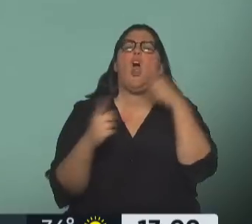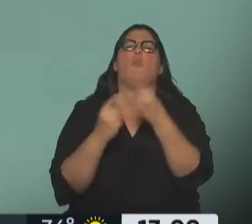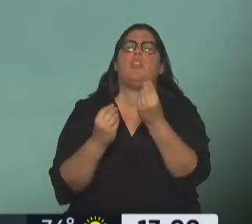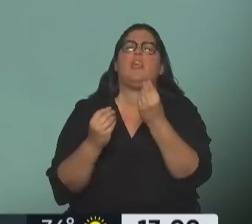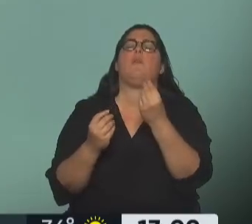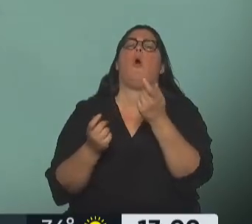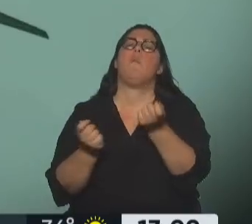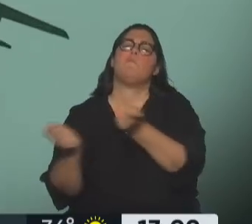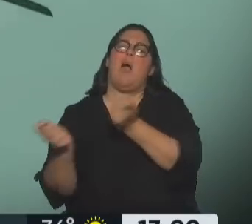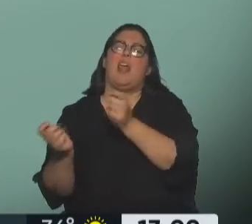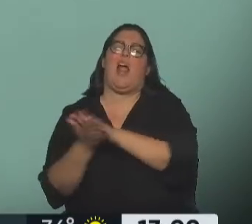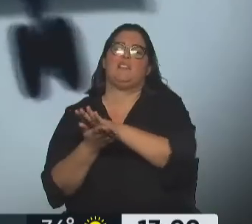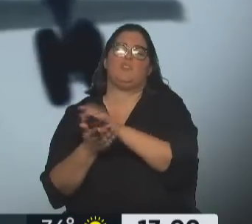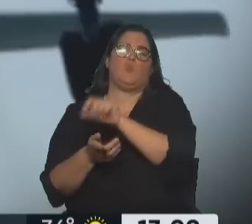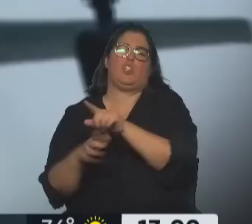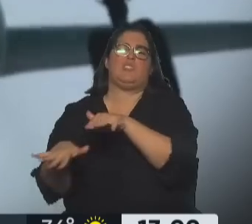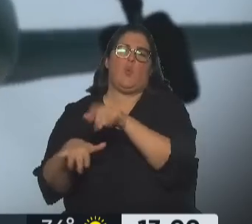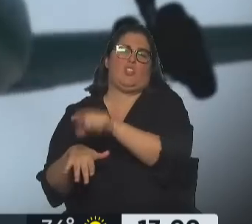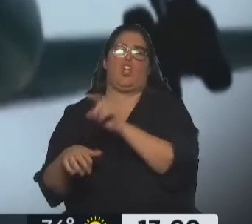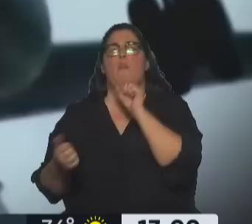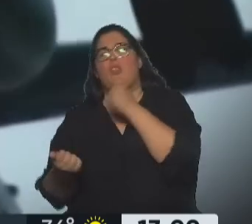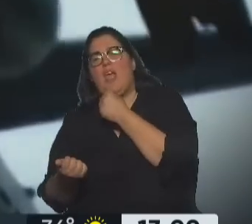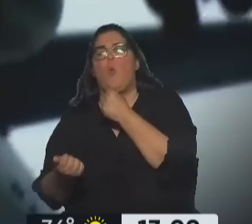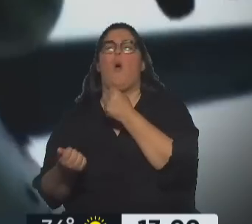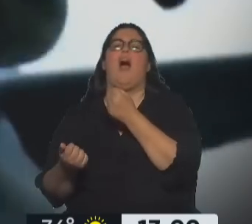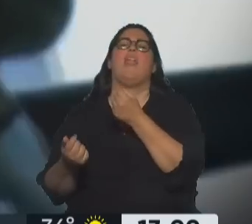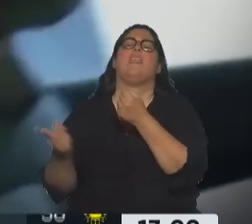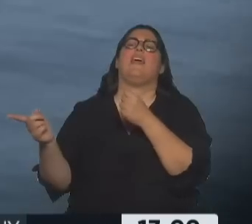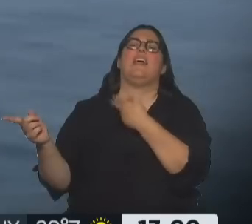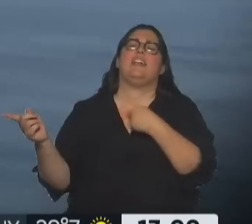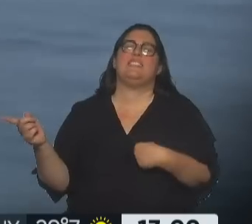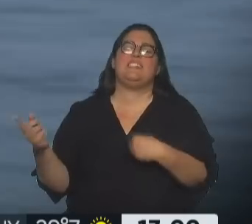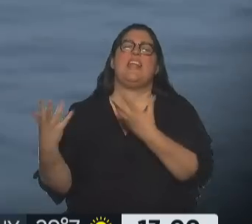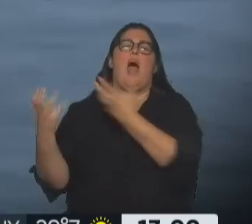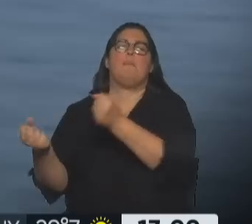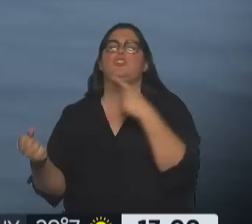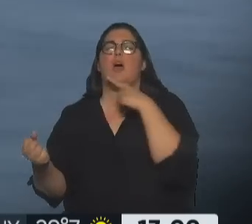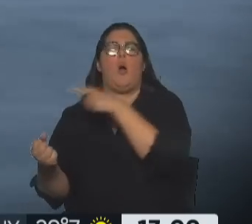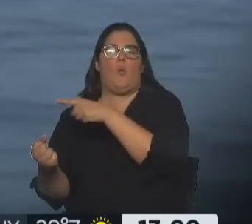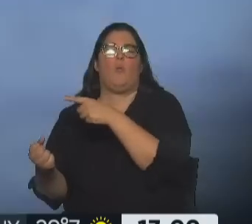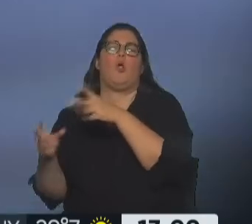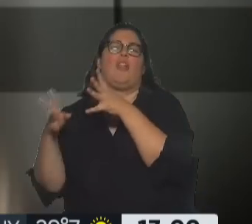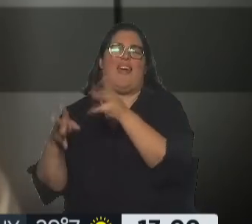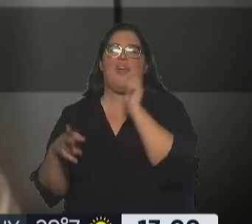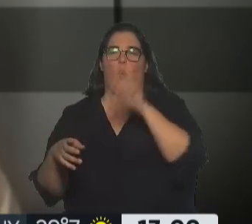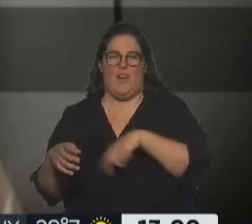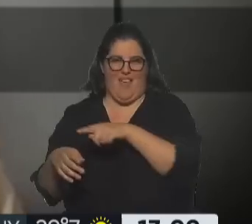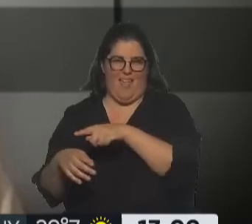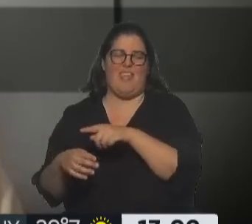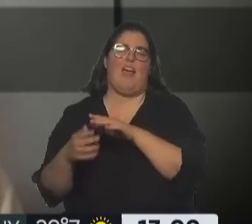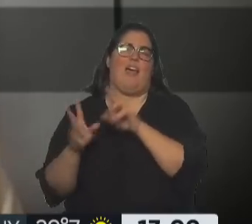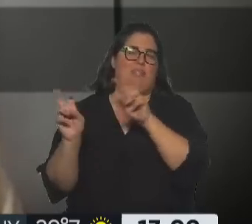manejar este tipo de situaciones en relación a Taiwán y el apoyo que Beijing presta a Rusia en Ucrania. The question